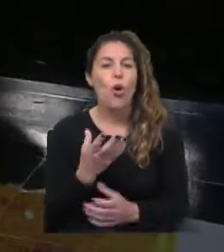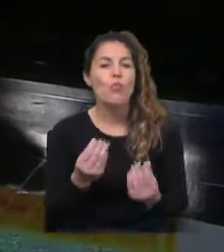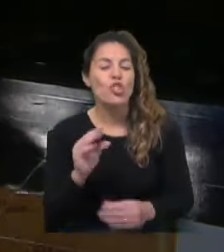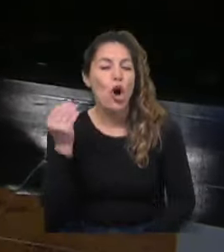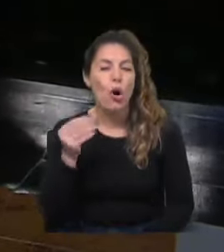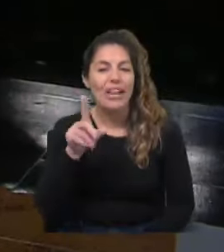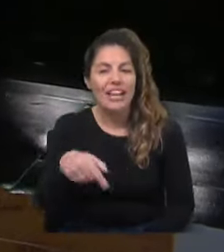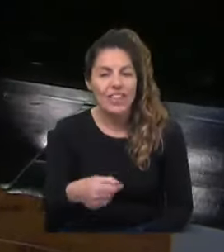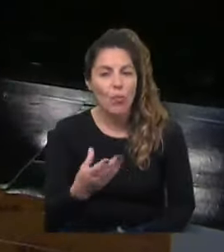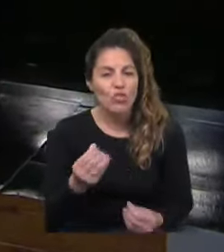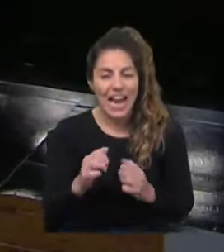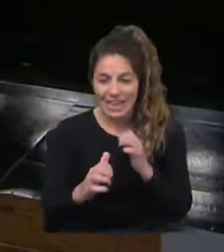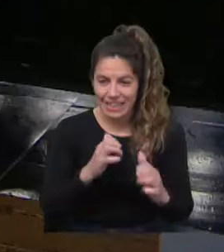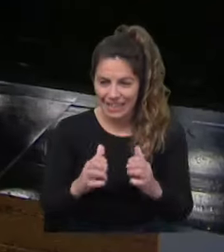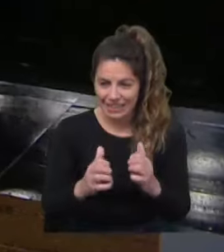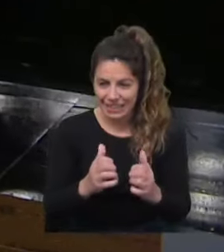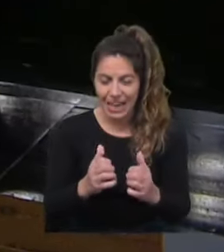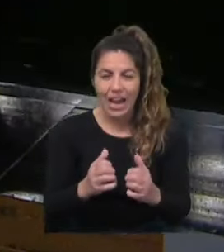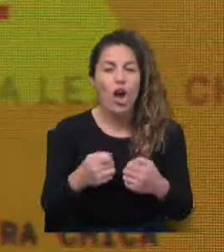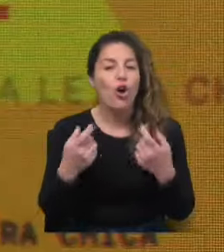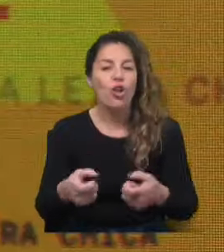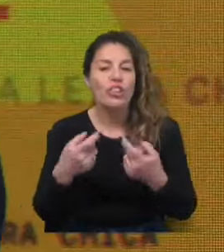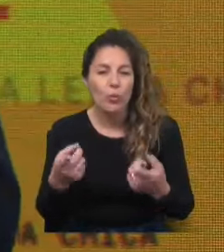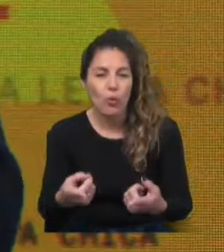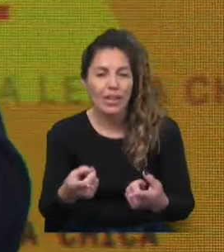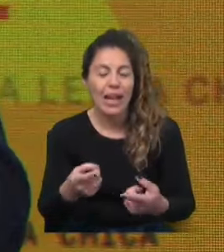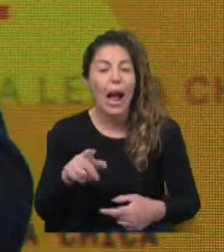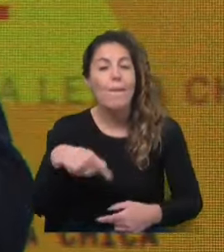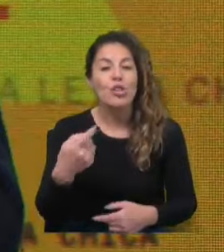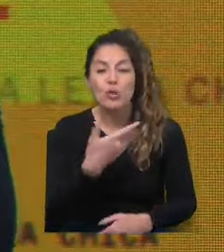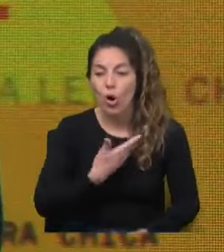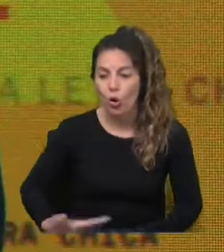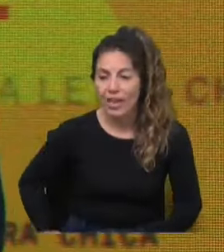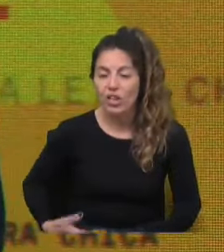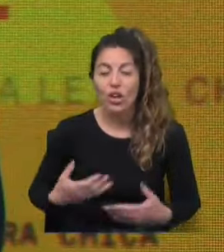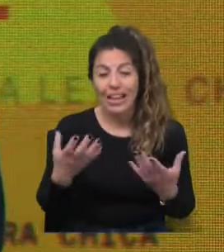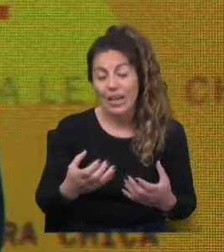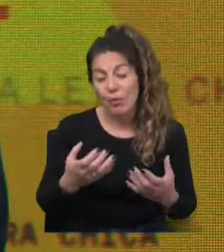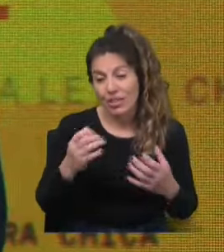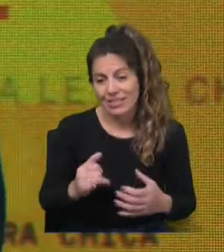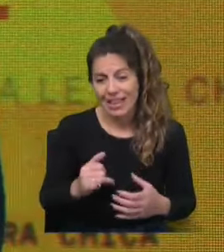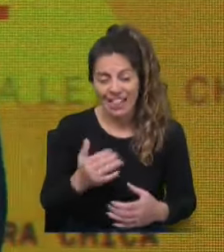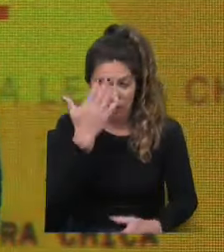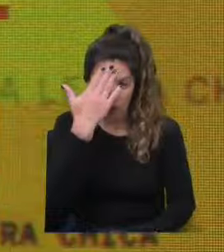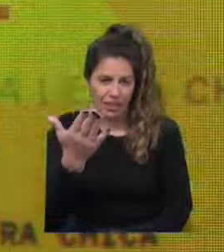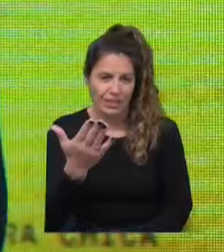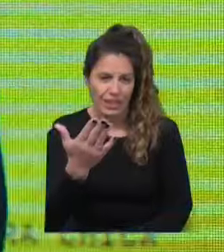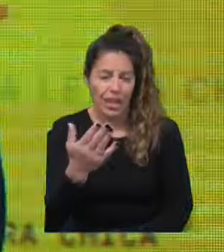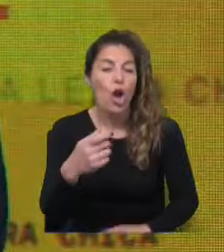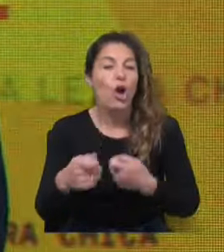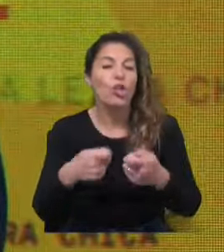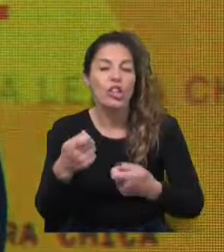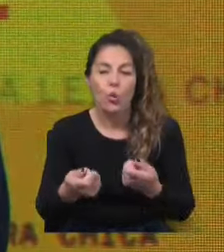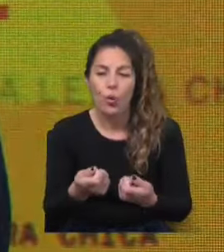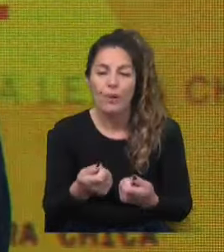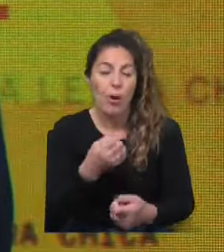jóvenes que vienen con mucha energía, contribuir al próximo gobierno que aspiramos que sea del Frente Amplio, contribuir